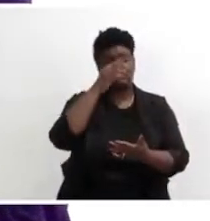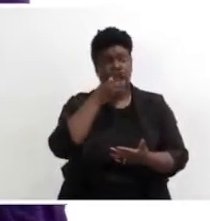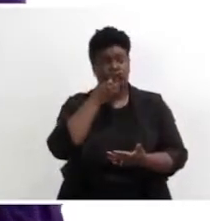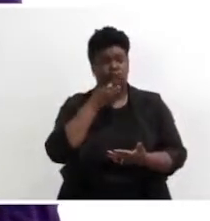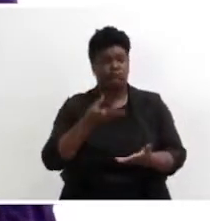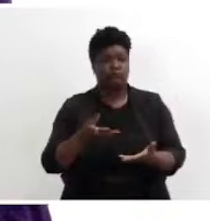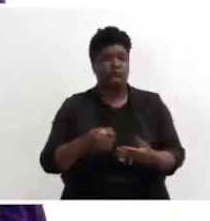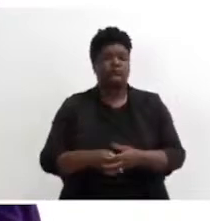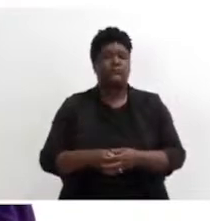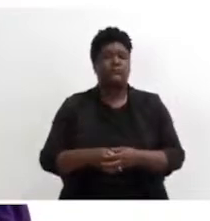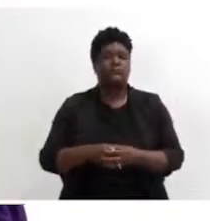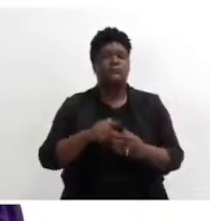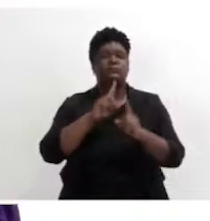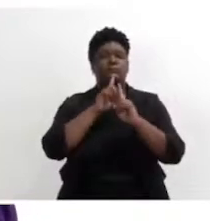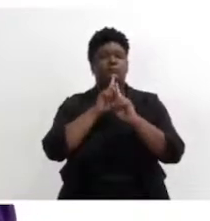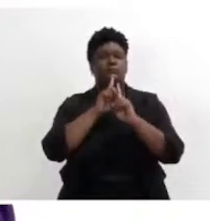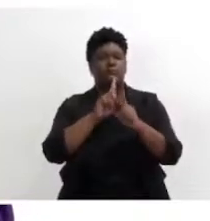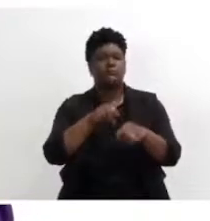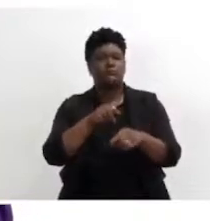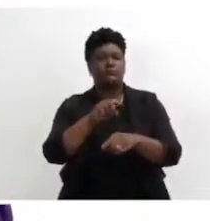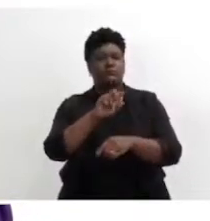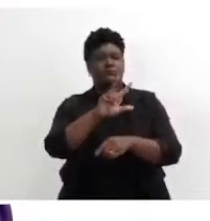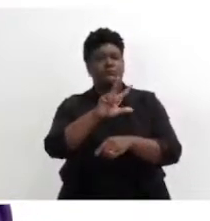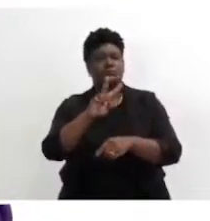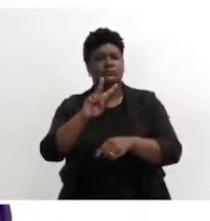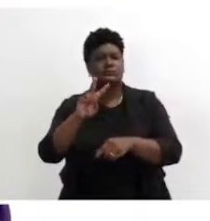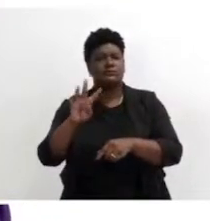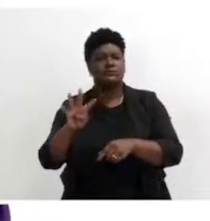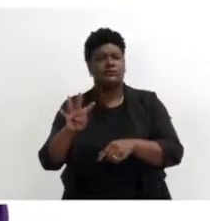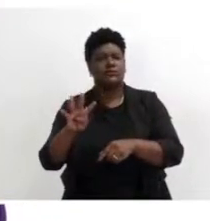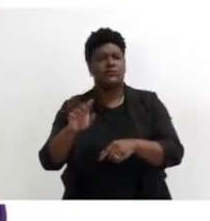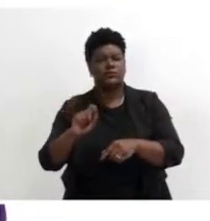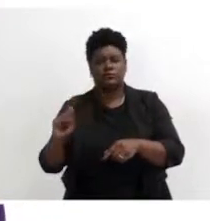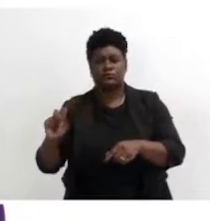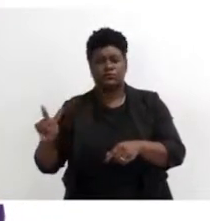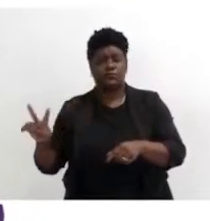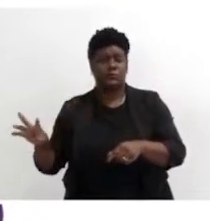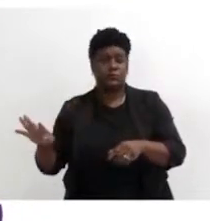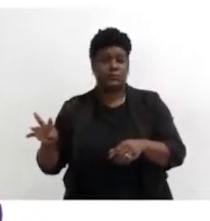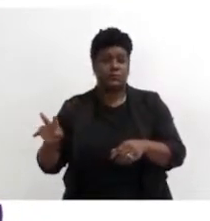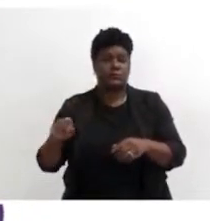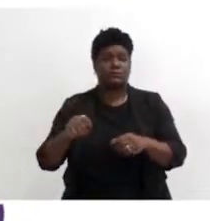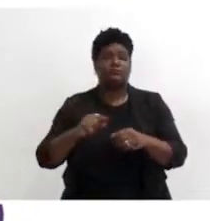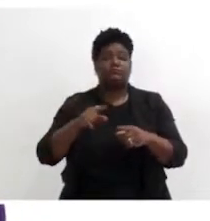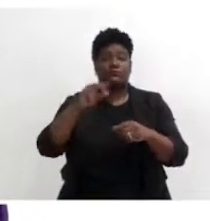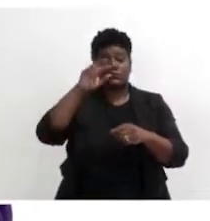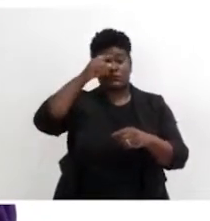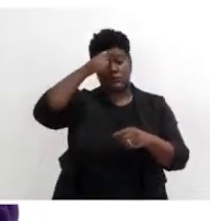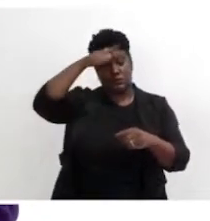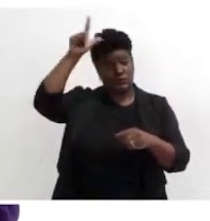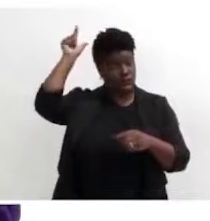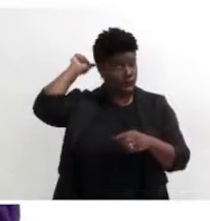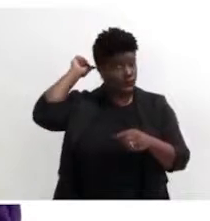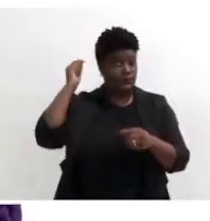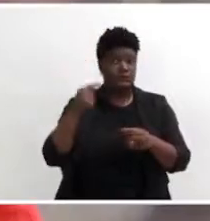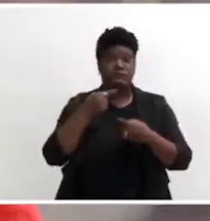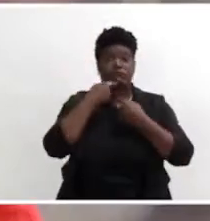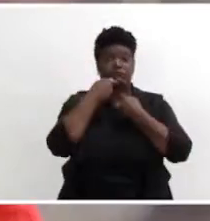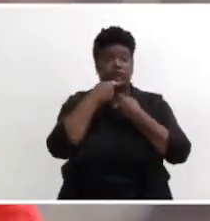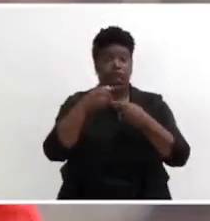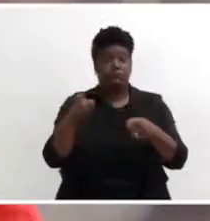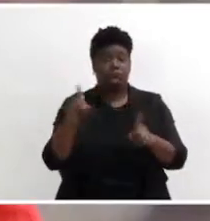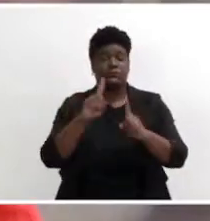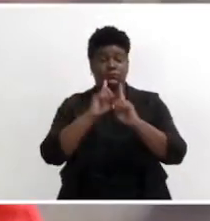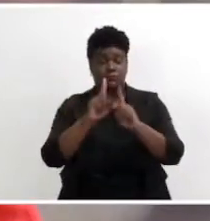El decreto número 324-24 que emitió el presidente de la República, Luis Abinader, declara de alta prioridad